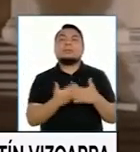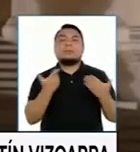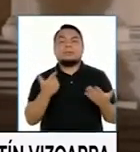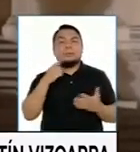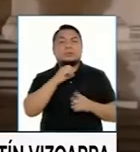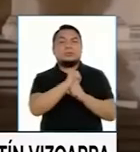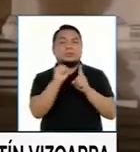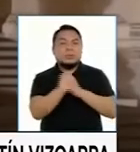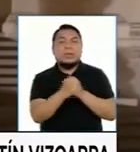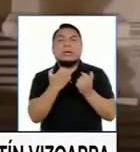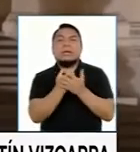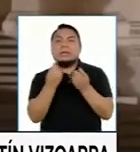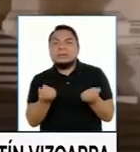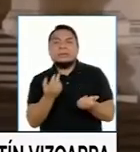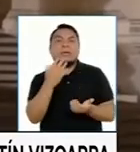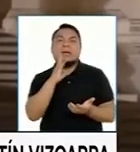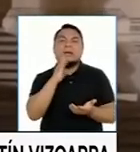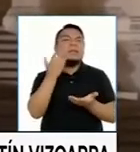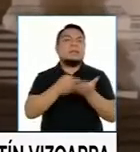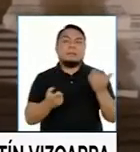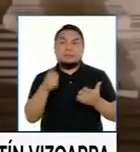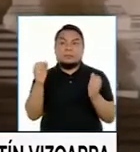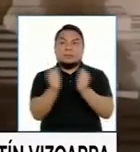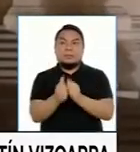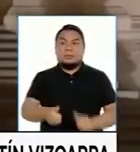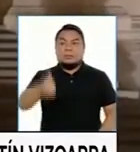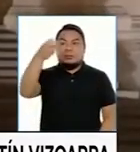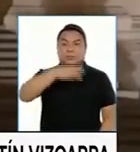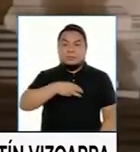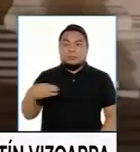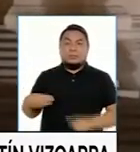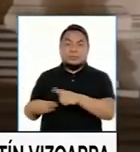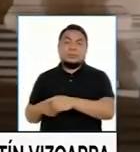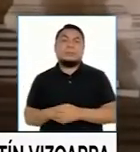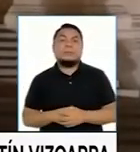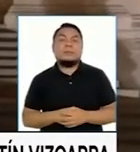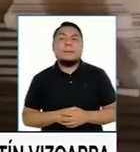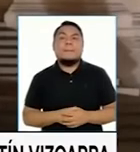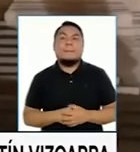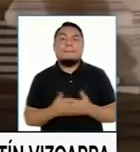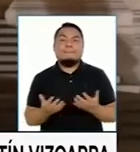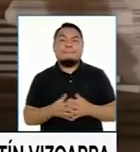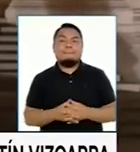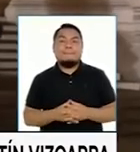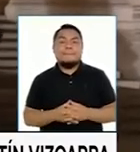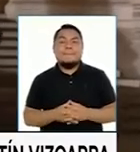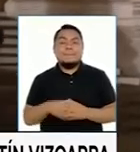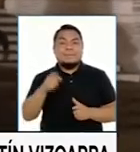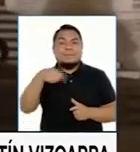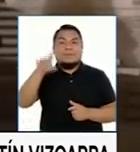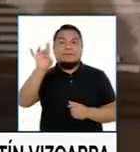había quedado pendiente frente a la primera vacancia en estos últimos 2 meses,